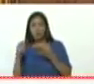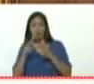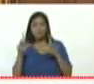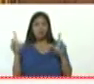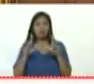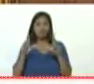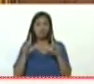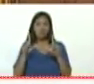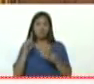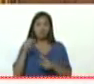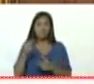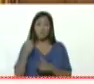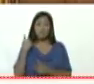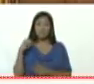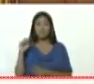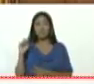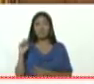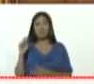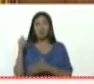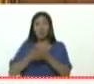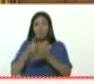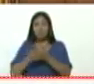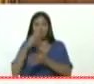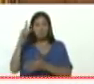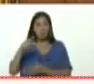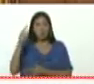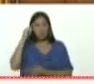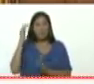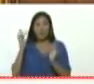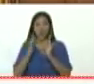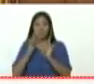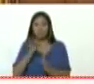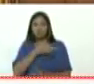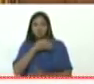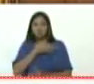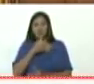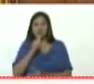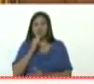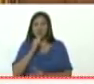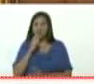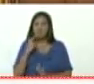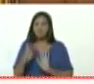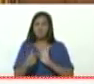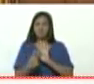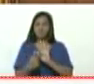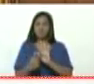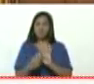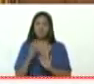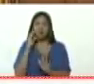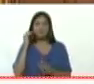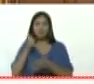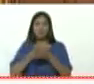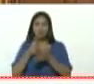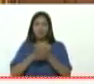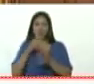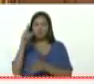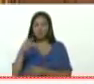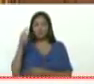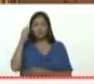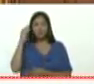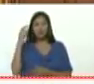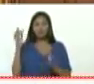televisión, ahora tenemos la batalla diaria por las redes sociales. ¿Quién de los presentes no está en la batalla diaria de las redes